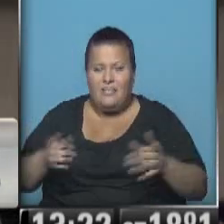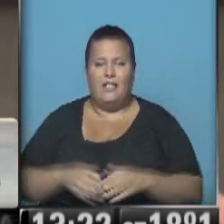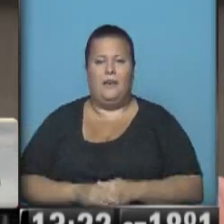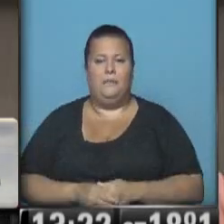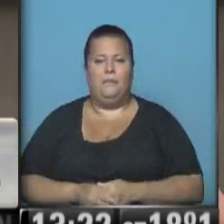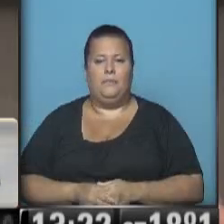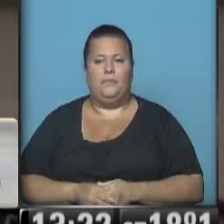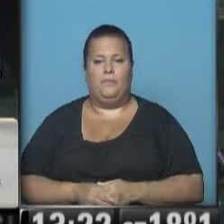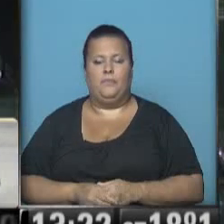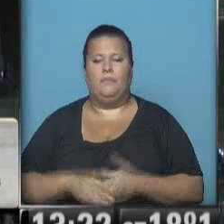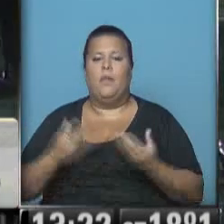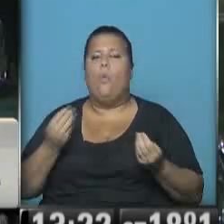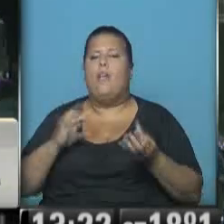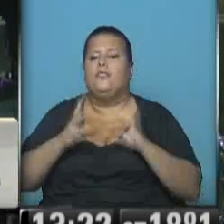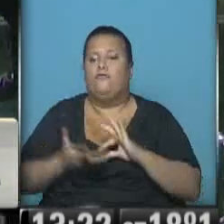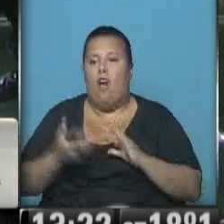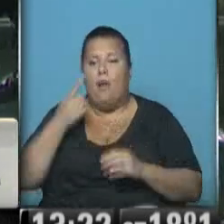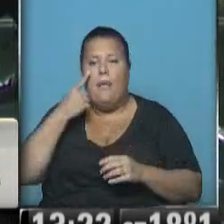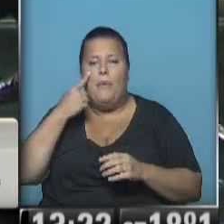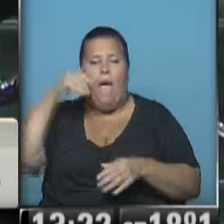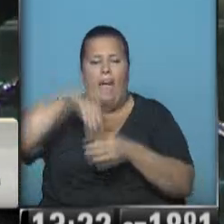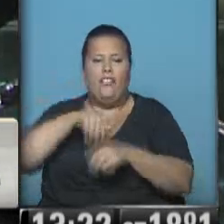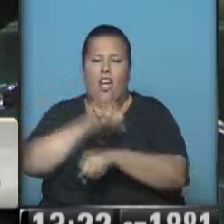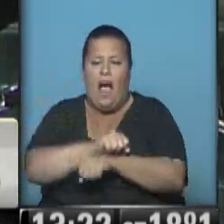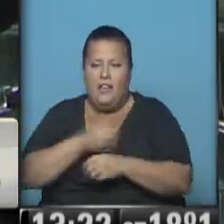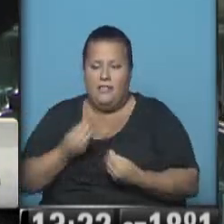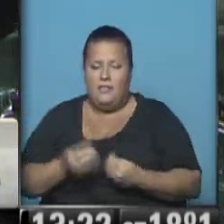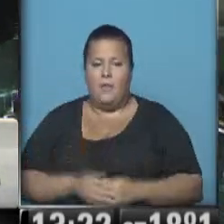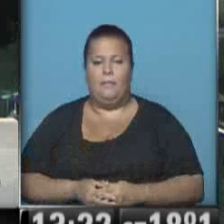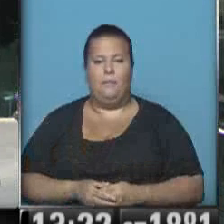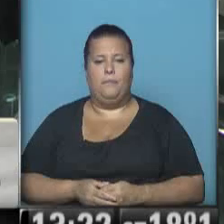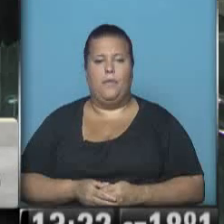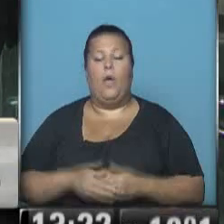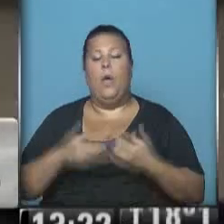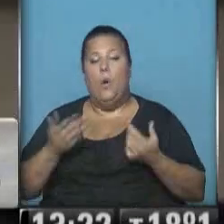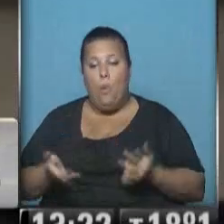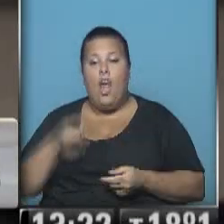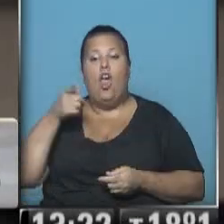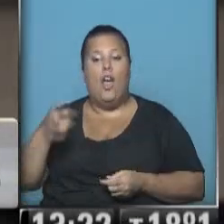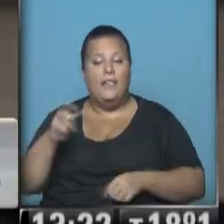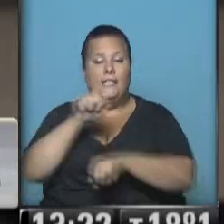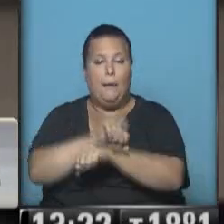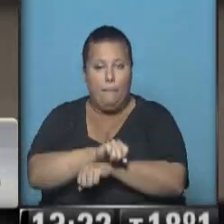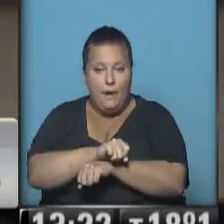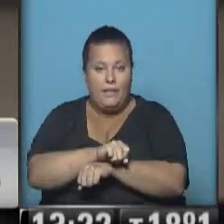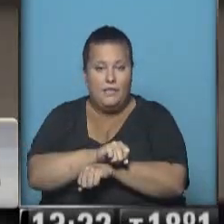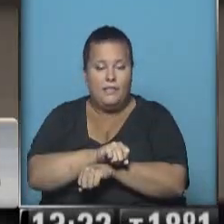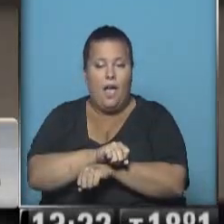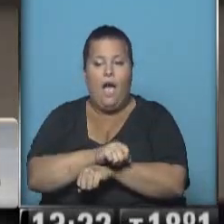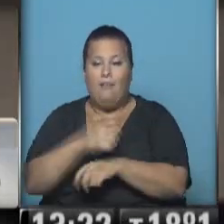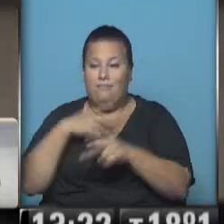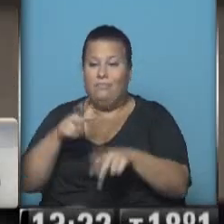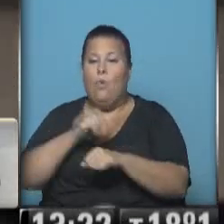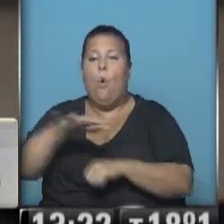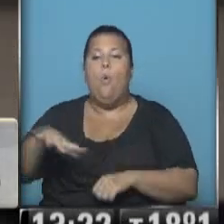la cárcel pero Cuáles son las condiciones en las que se está así en el penal Bueno ella está detenida como te